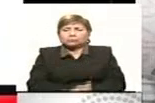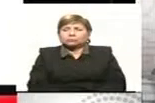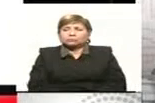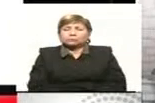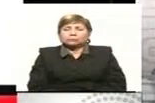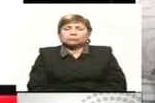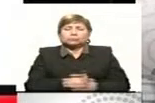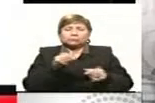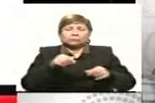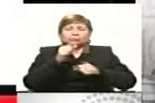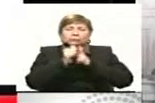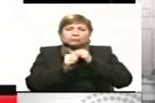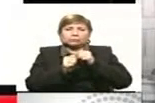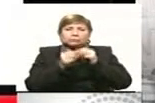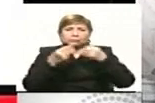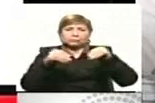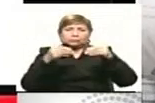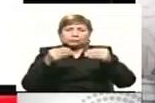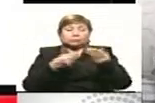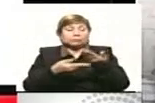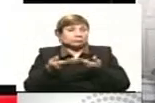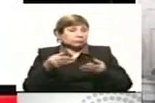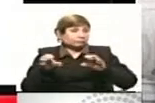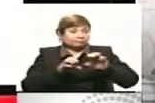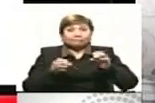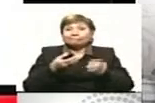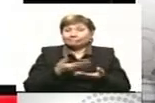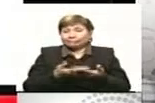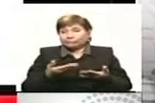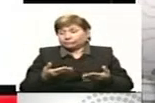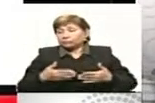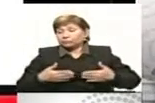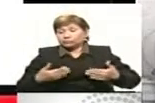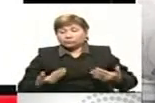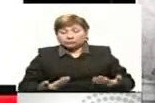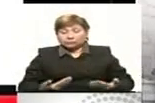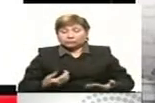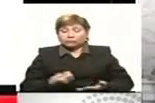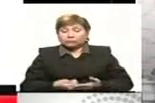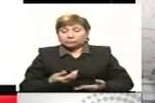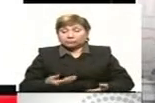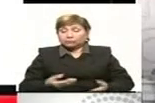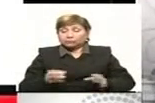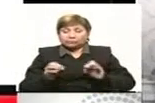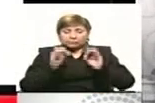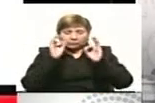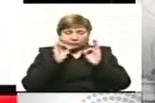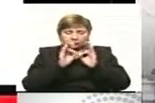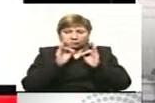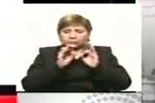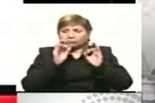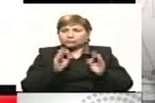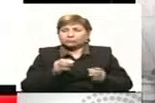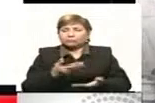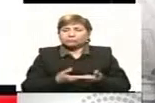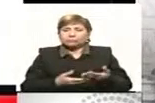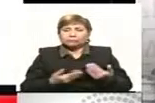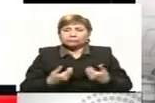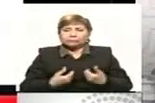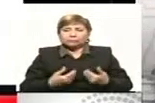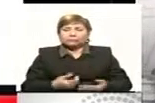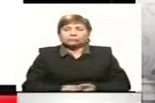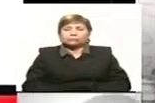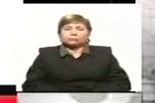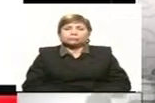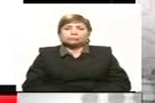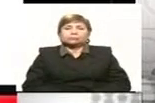que el mercado de acciones, el mercado de capitales funcione adecuadamente, ¿no? Tiene que ver con un buen